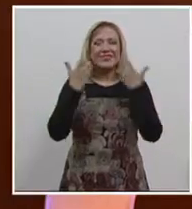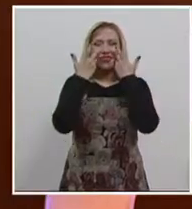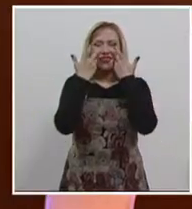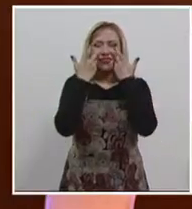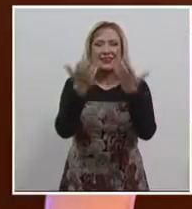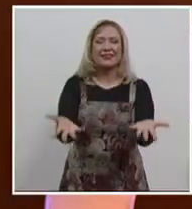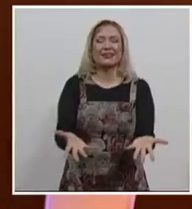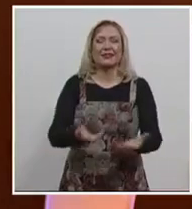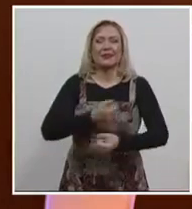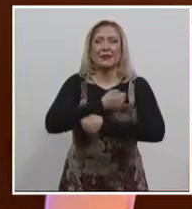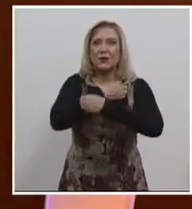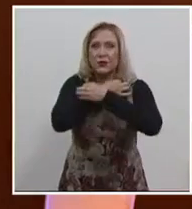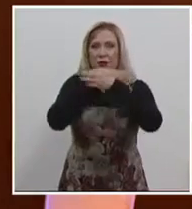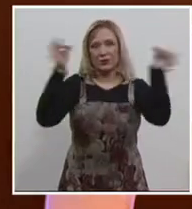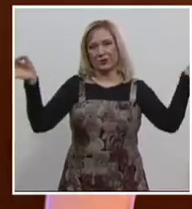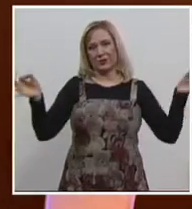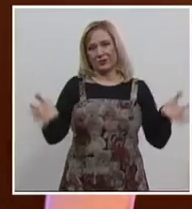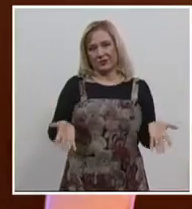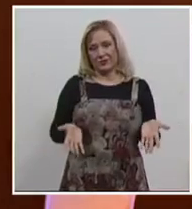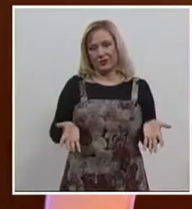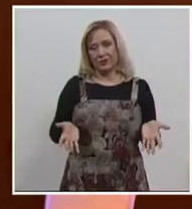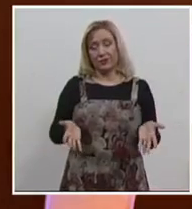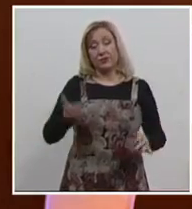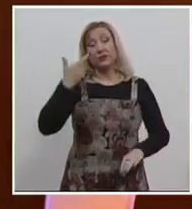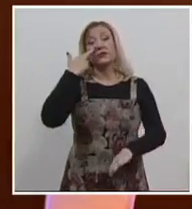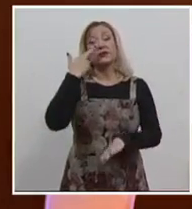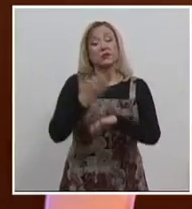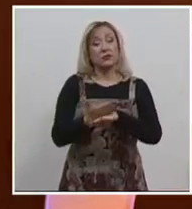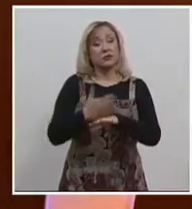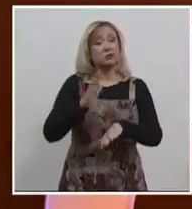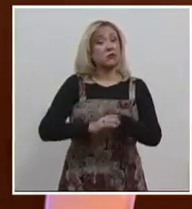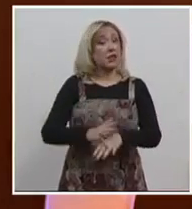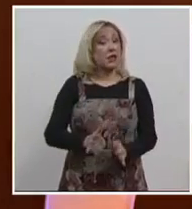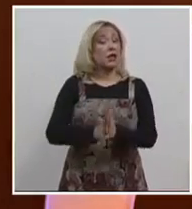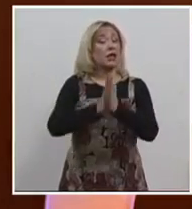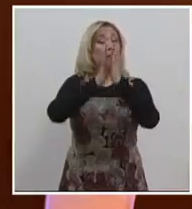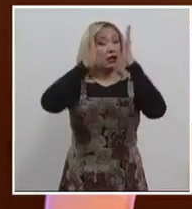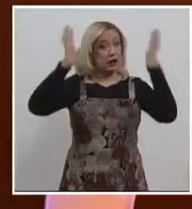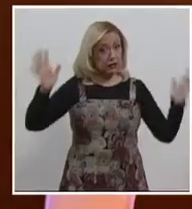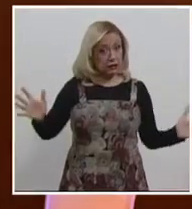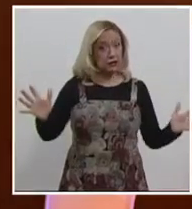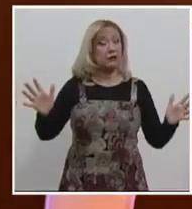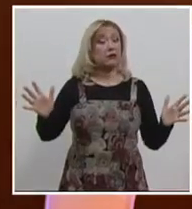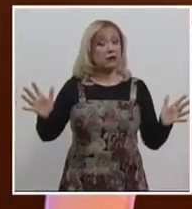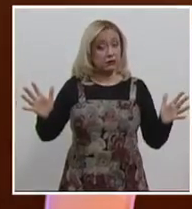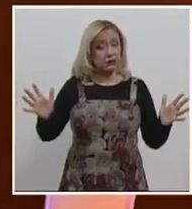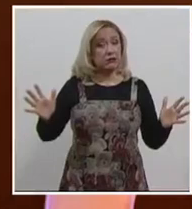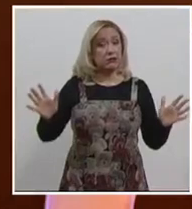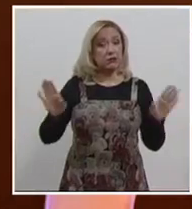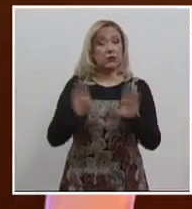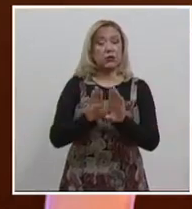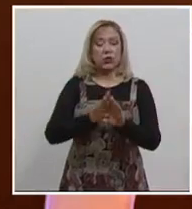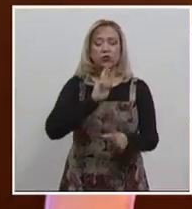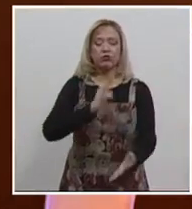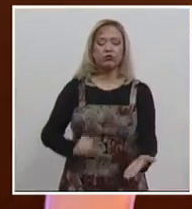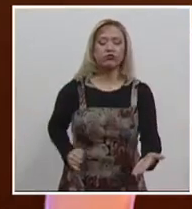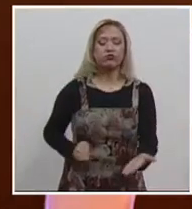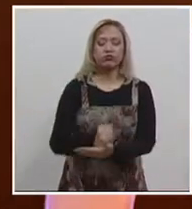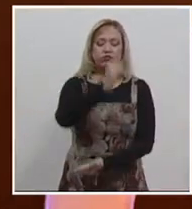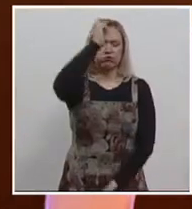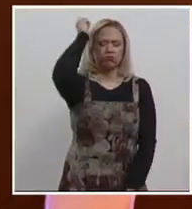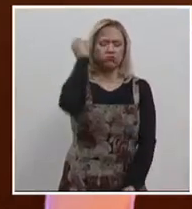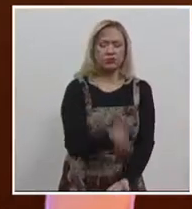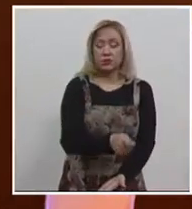más difícil es la responsabilidad que se siente en el impacto de la decisión que va a